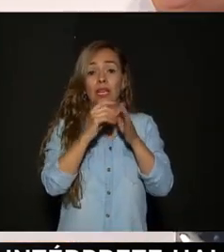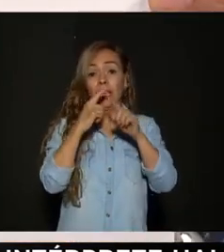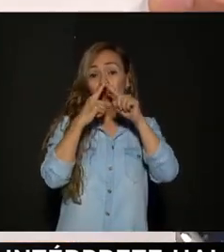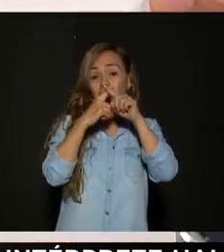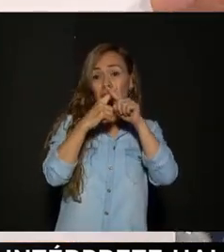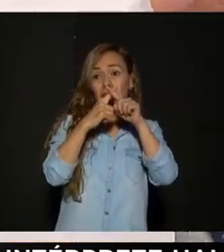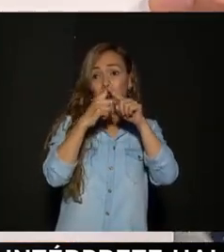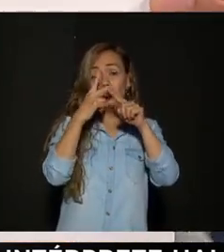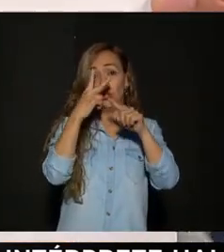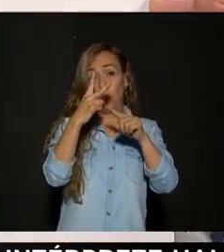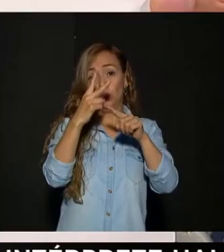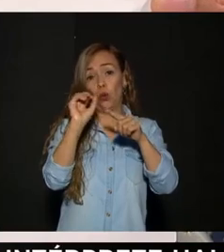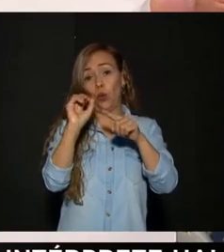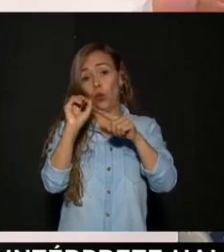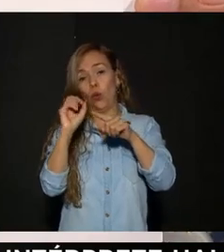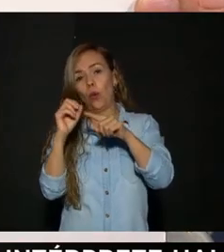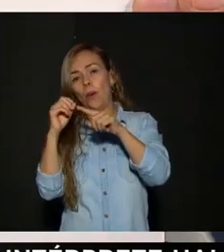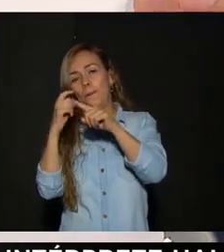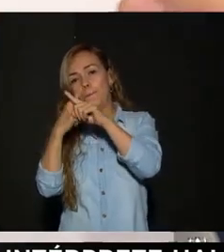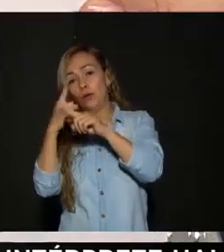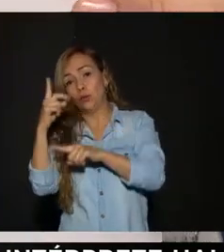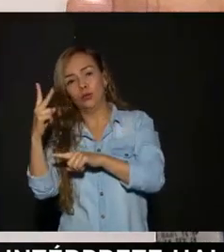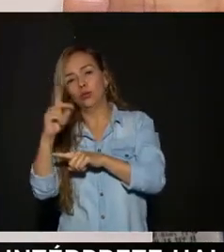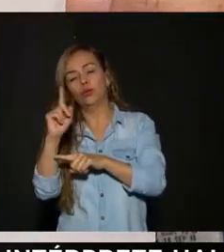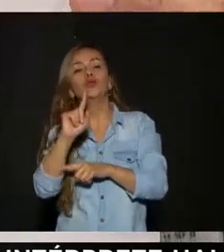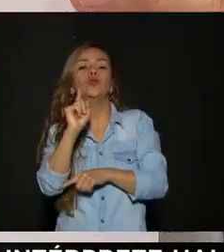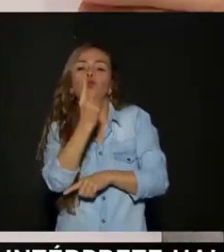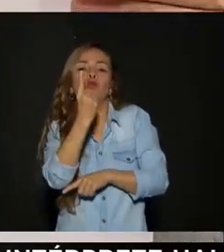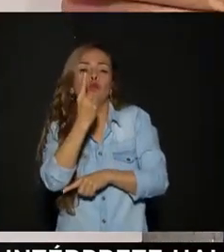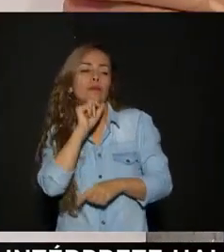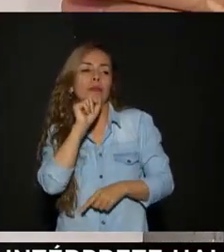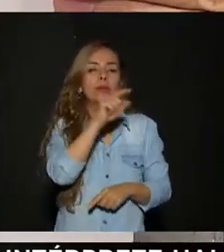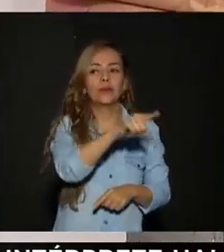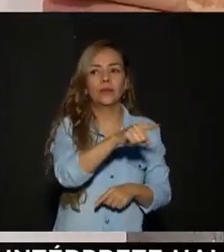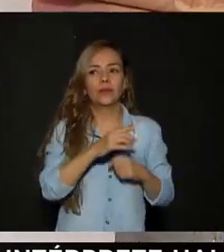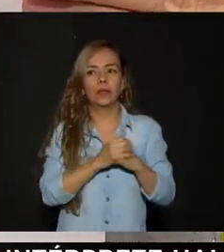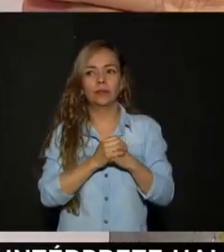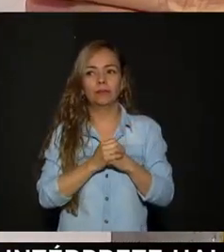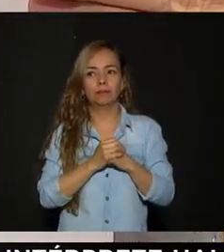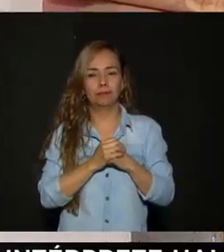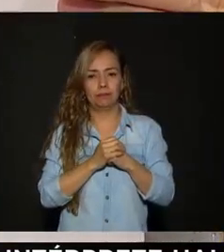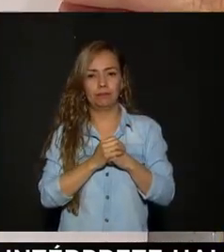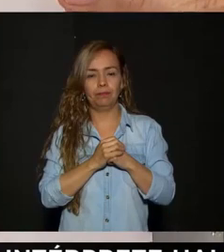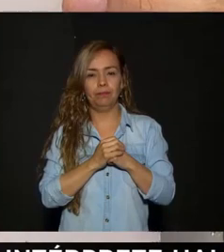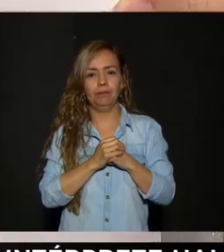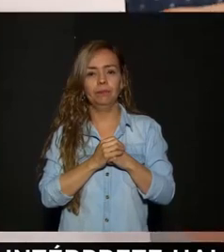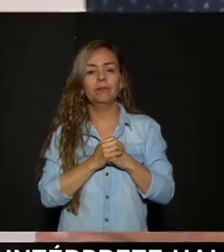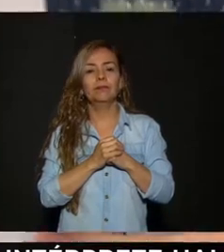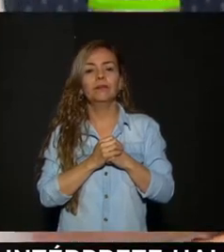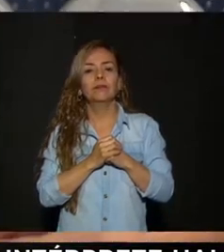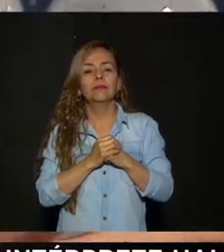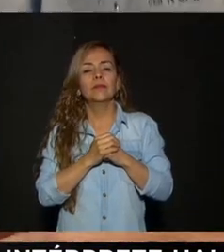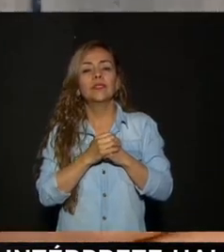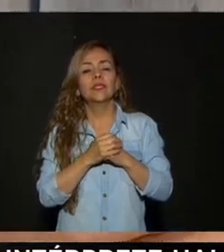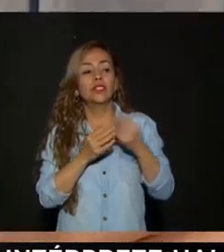2, porque solamente estoy preguntando una vez. La, sol, la, la, sol. Y ahora